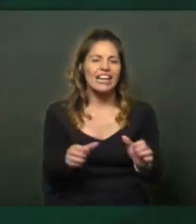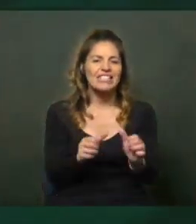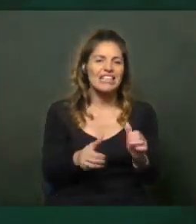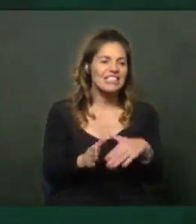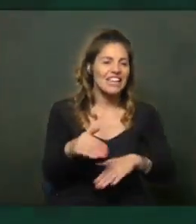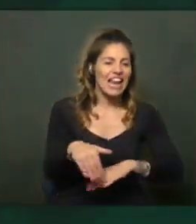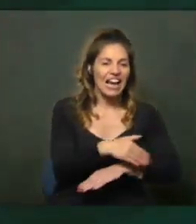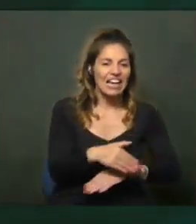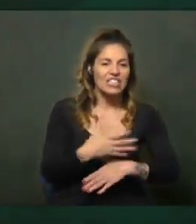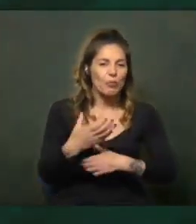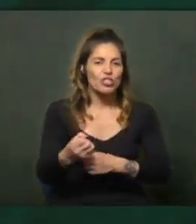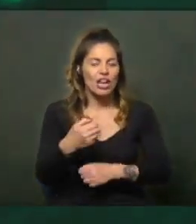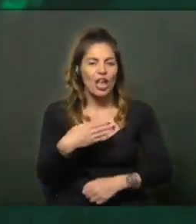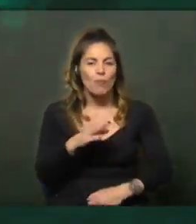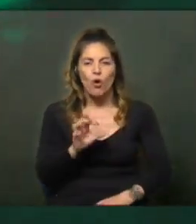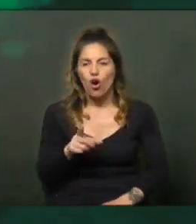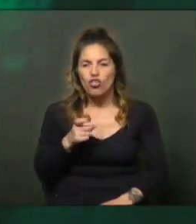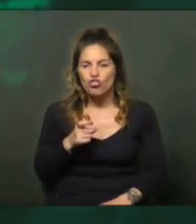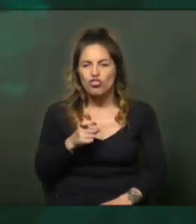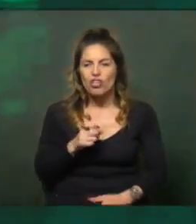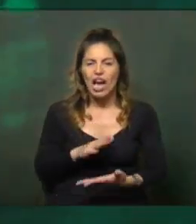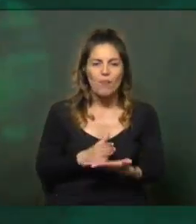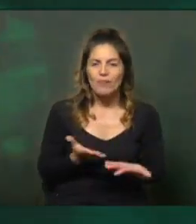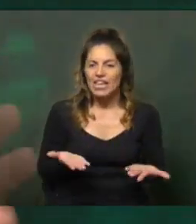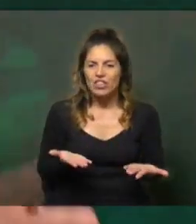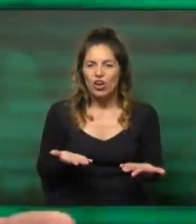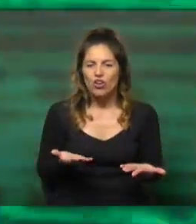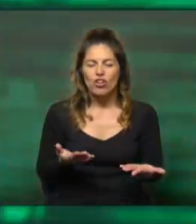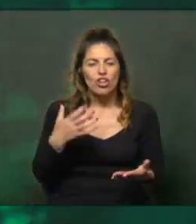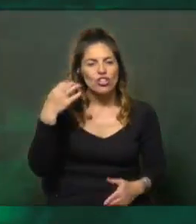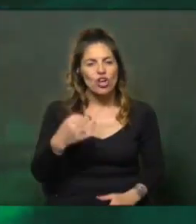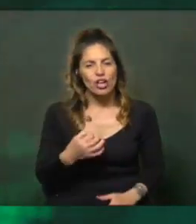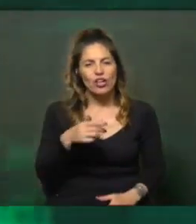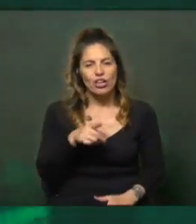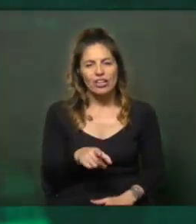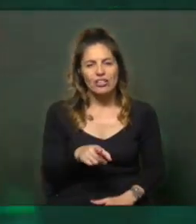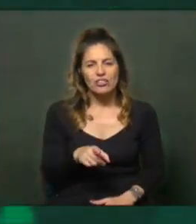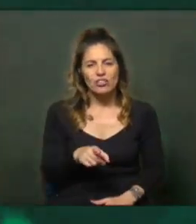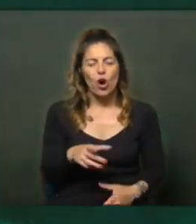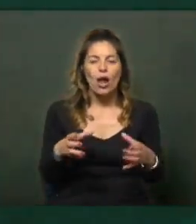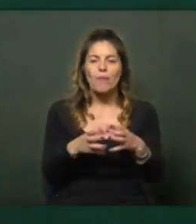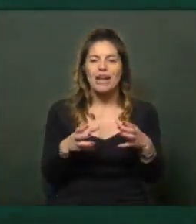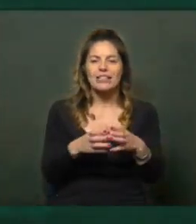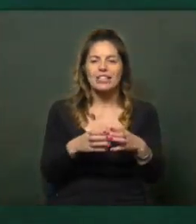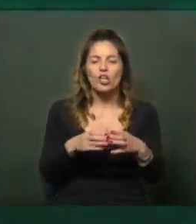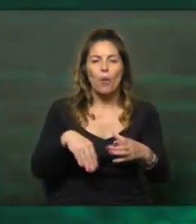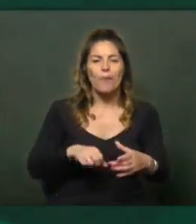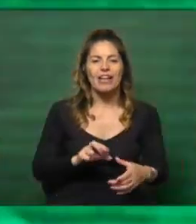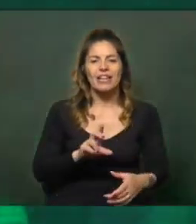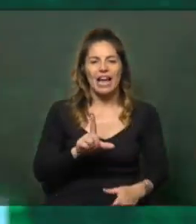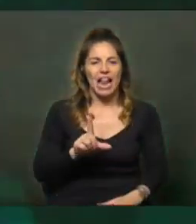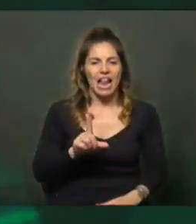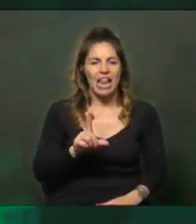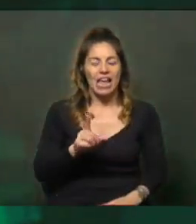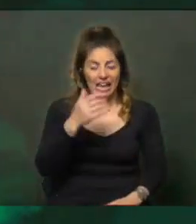calles apoyar a Box si quedarse a medio término yo creo que le ha pasado mucho a a al partido de Ángela Merkel en Alemania